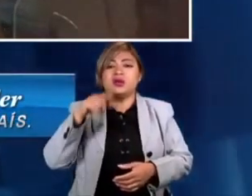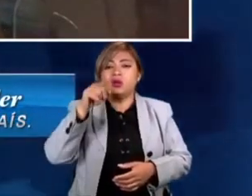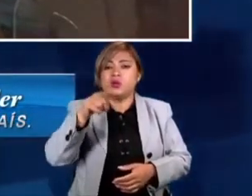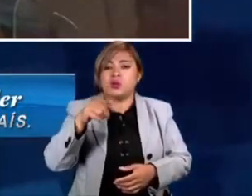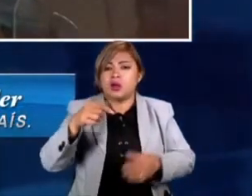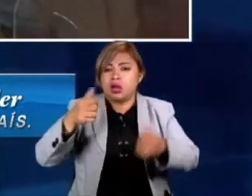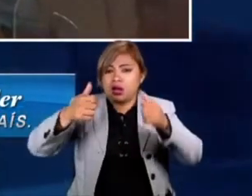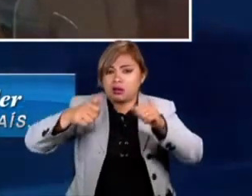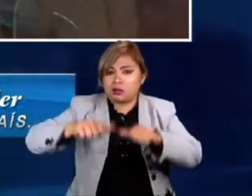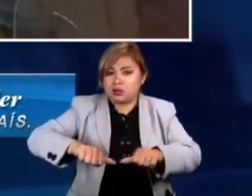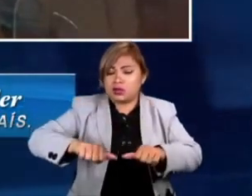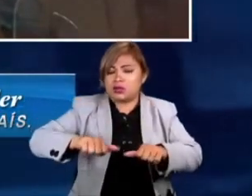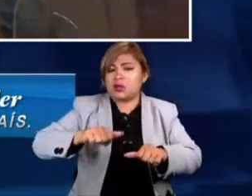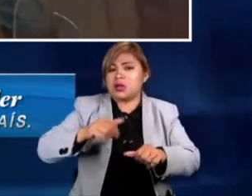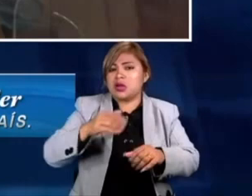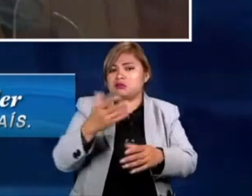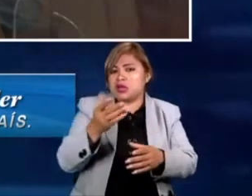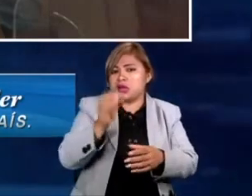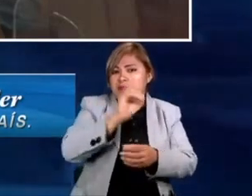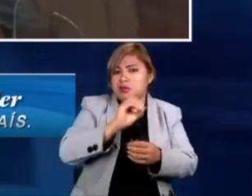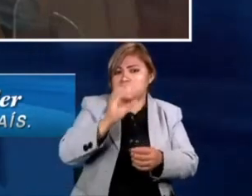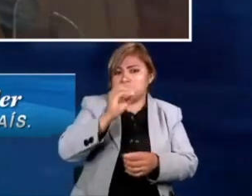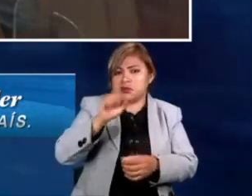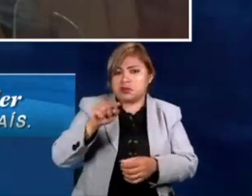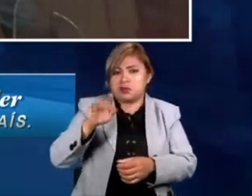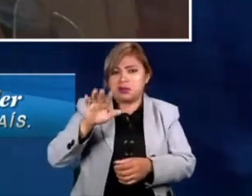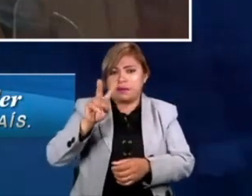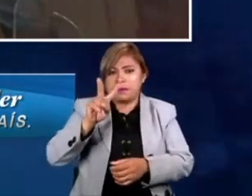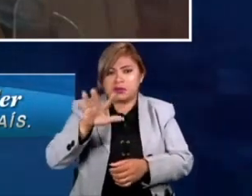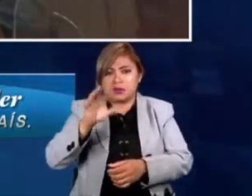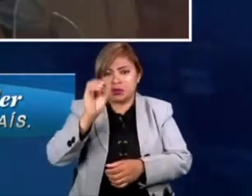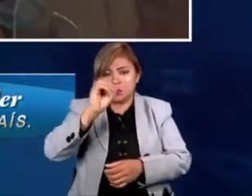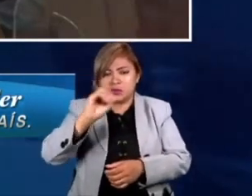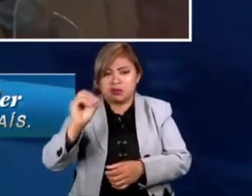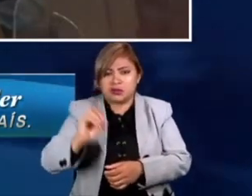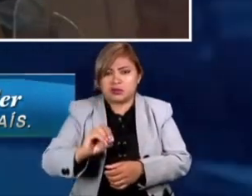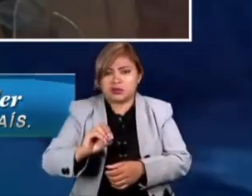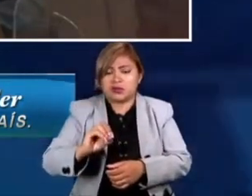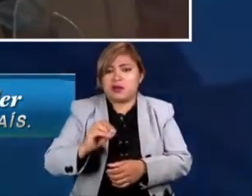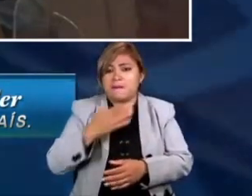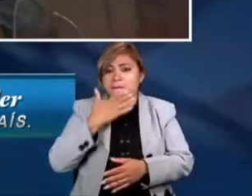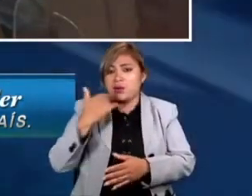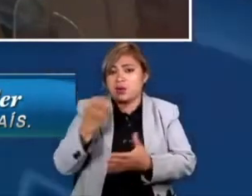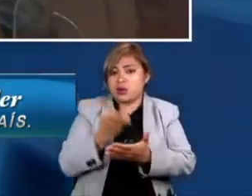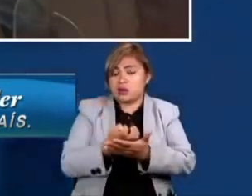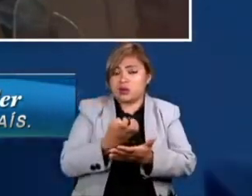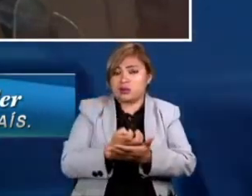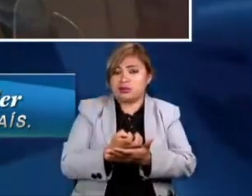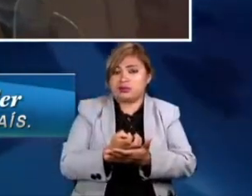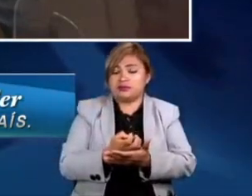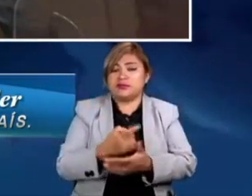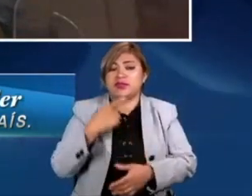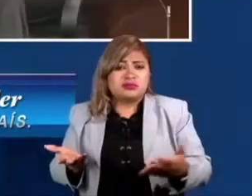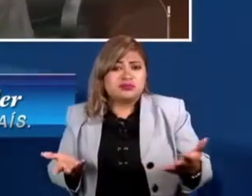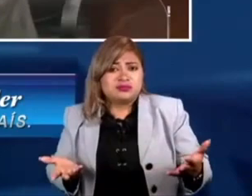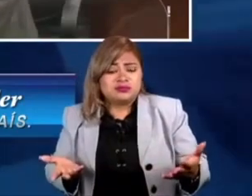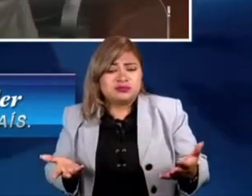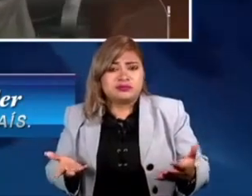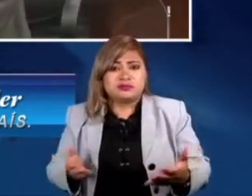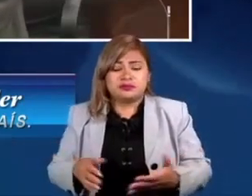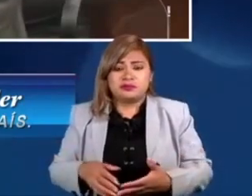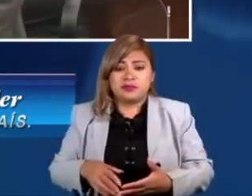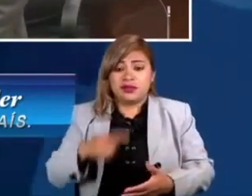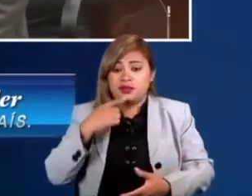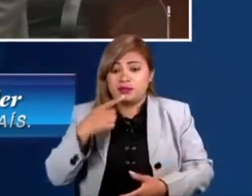economía. Oiga, déjeme decir una cosa, mire, no confundamos lo que hacen países como los Estados Unidos, básicamente. Y que